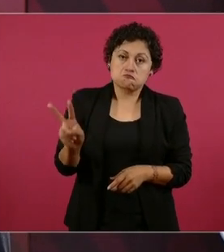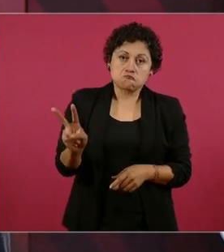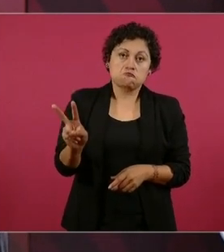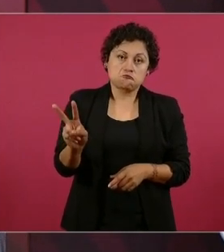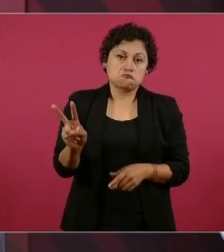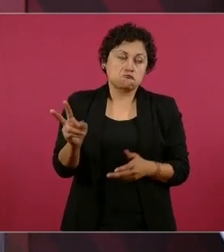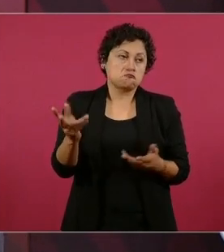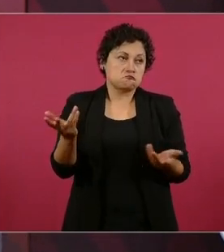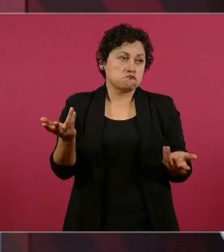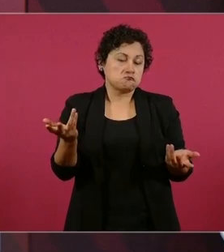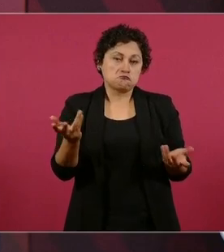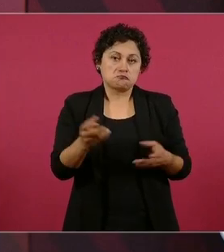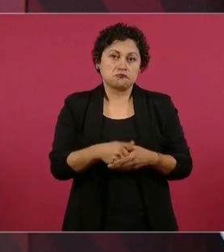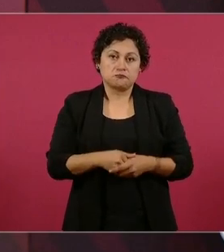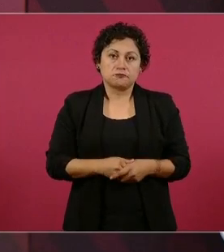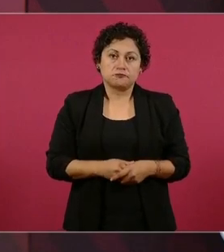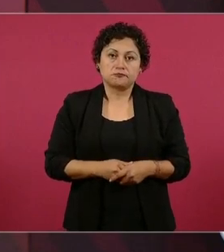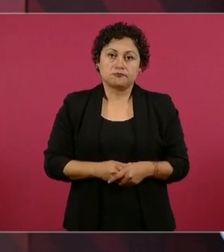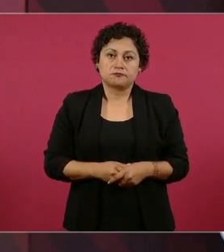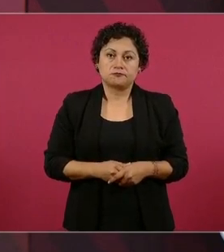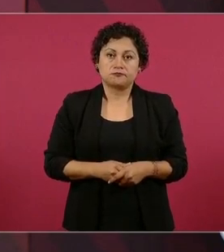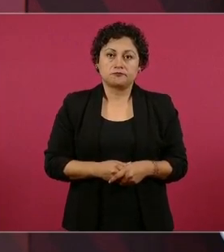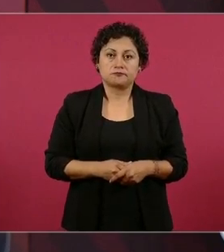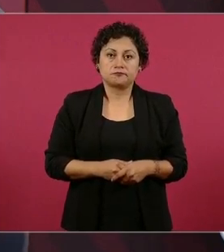más que otra cosa